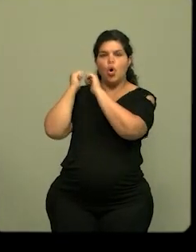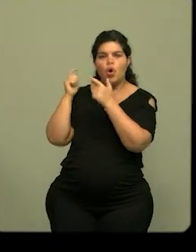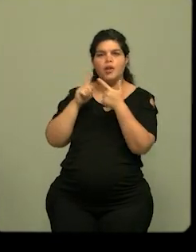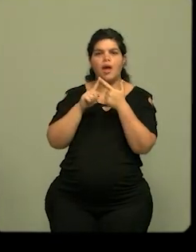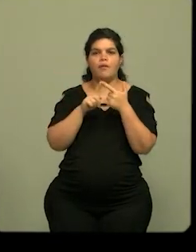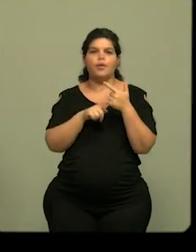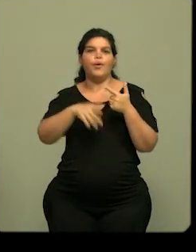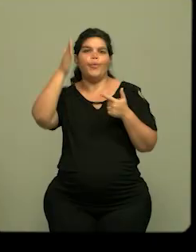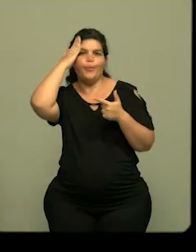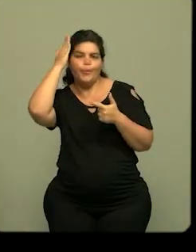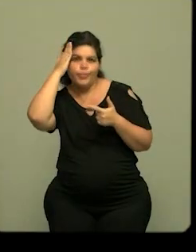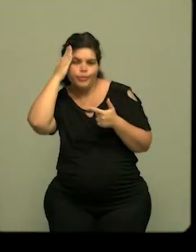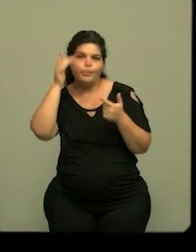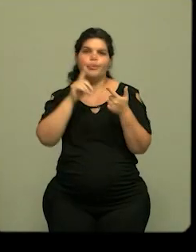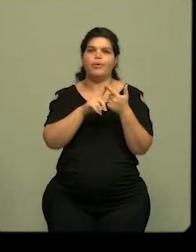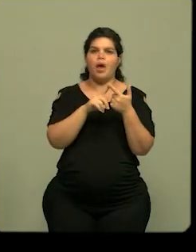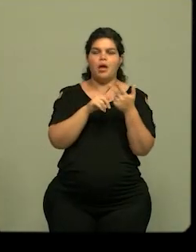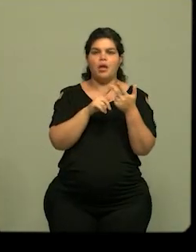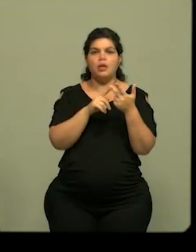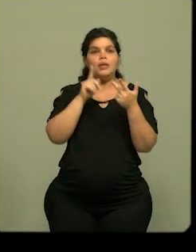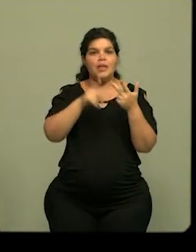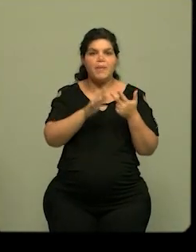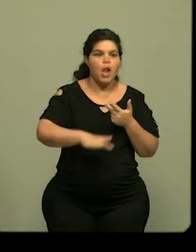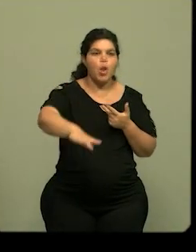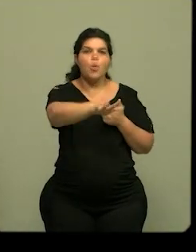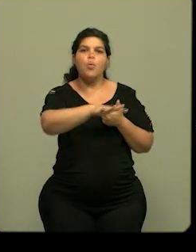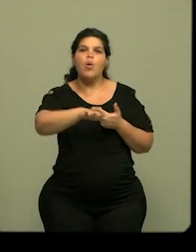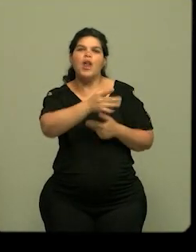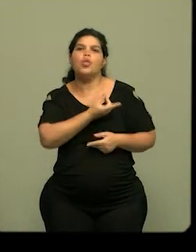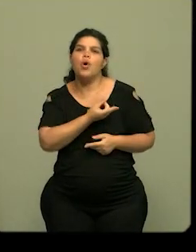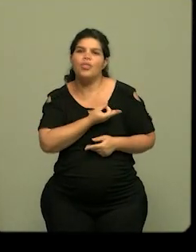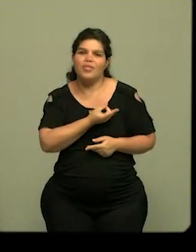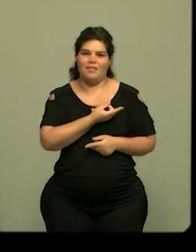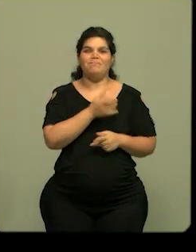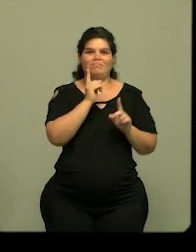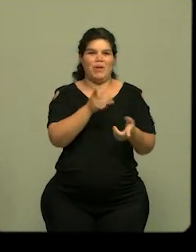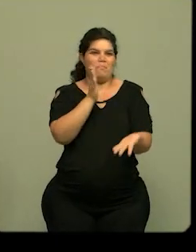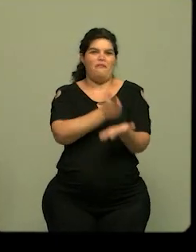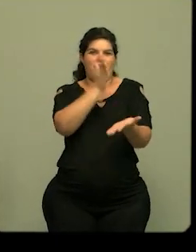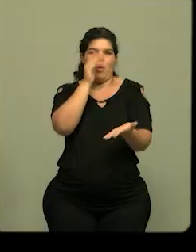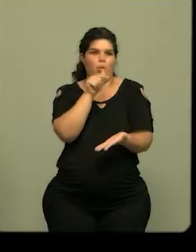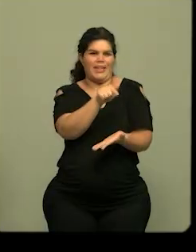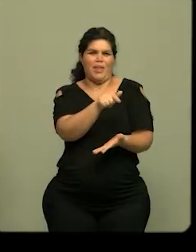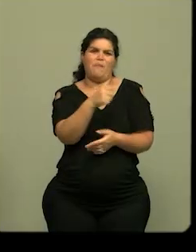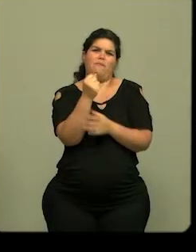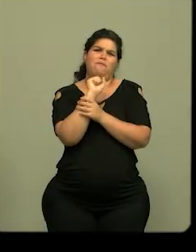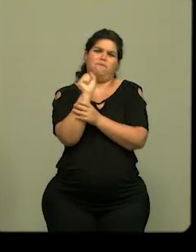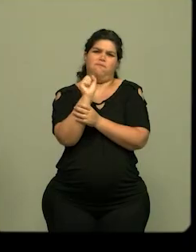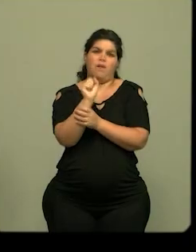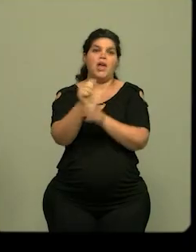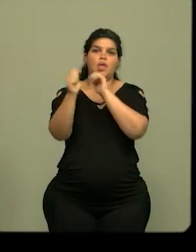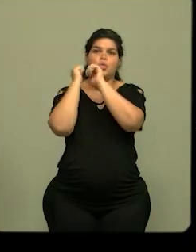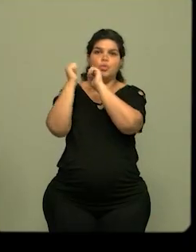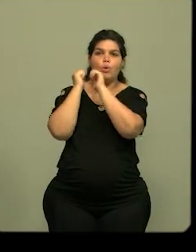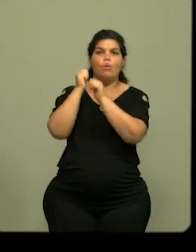bien decías vos también y repasabas esto del lugar donde funciona la carrera, que además es un lugar muy importante en cuanto a la historia, a la